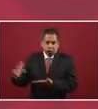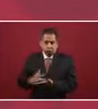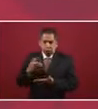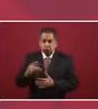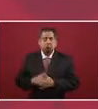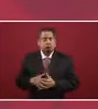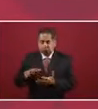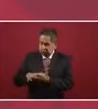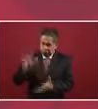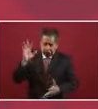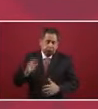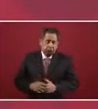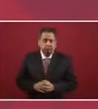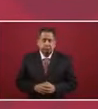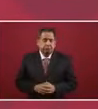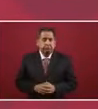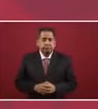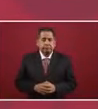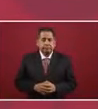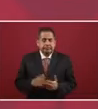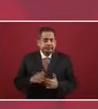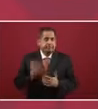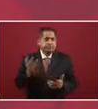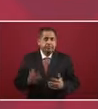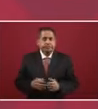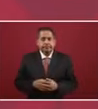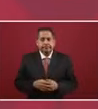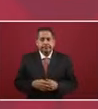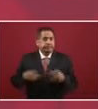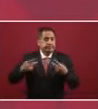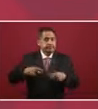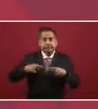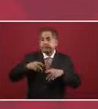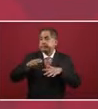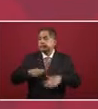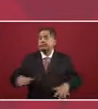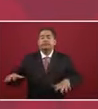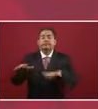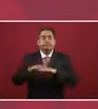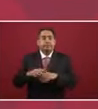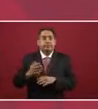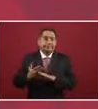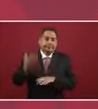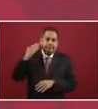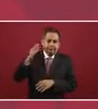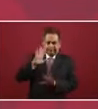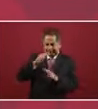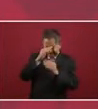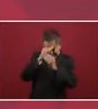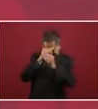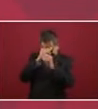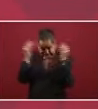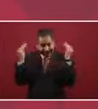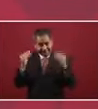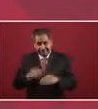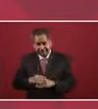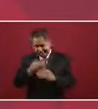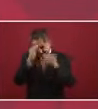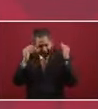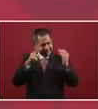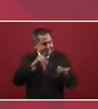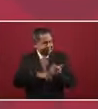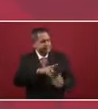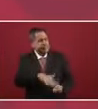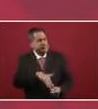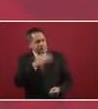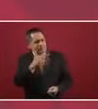La mayoría, porque la gente estaba harta de la corrupción,